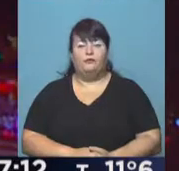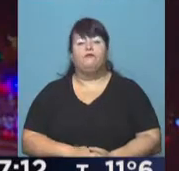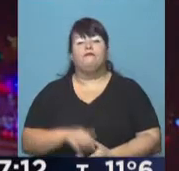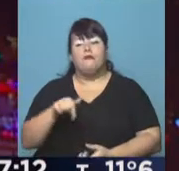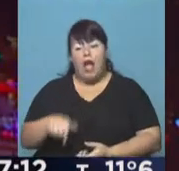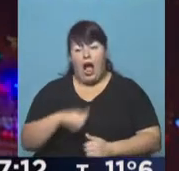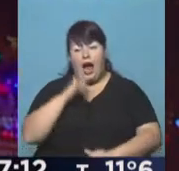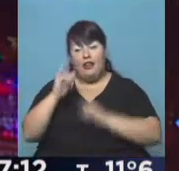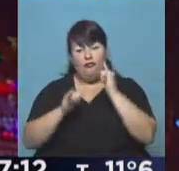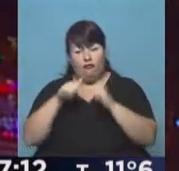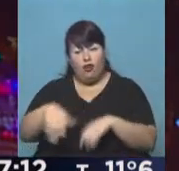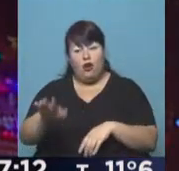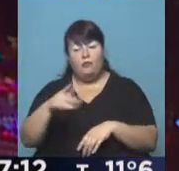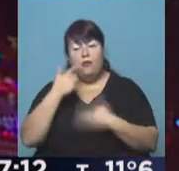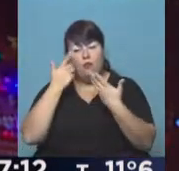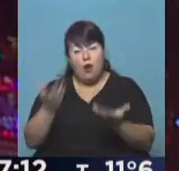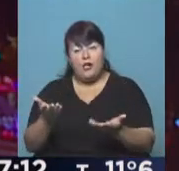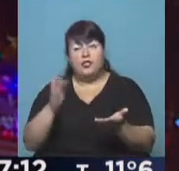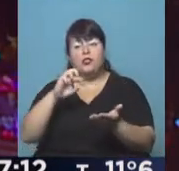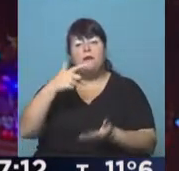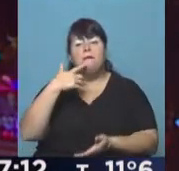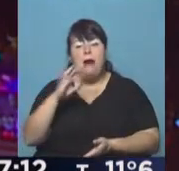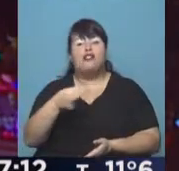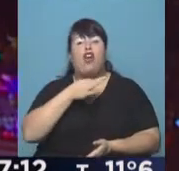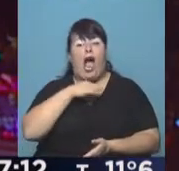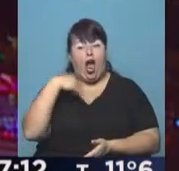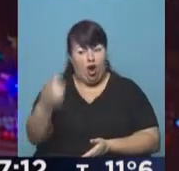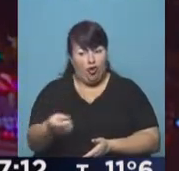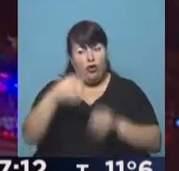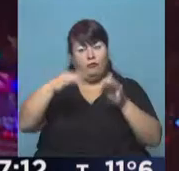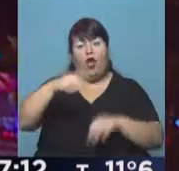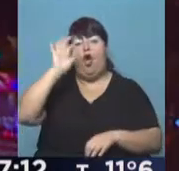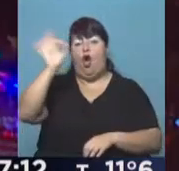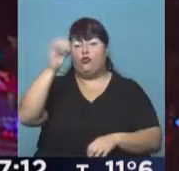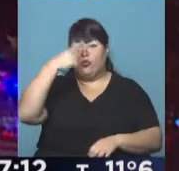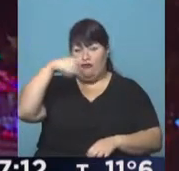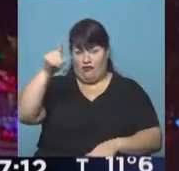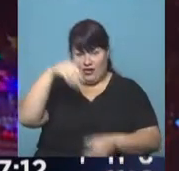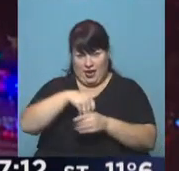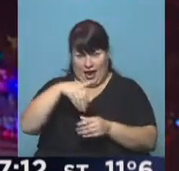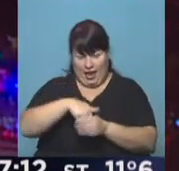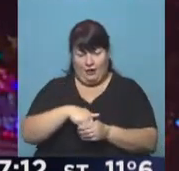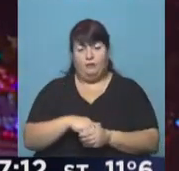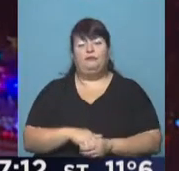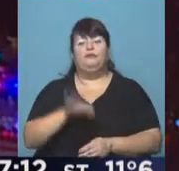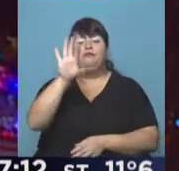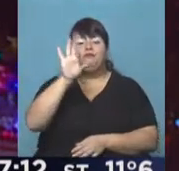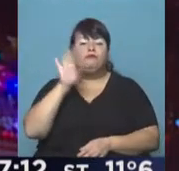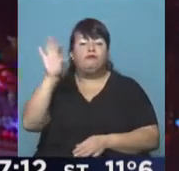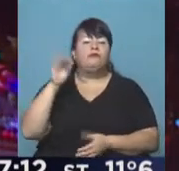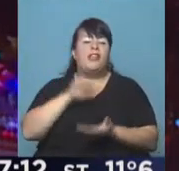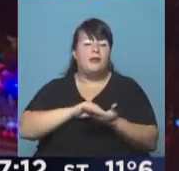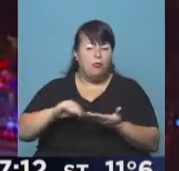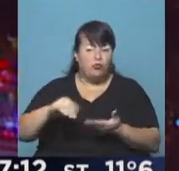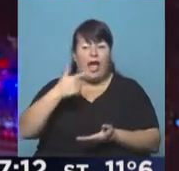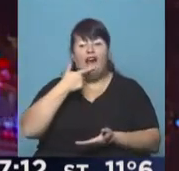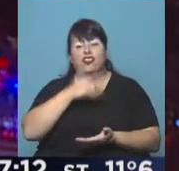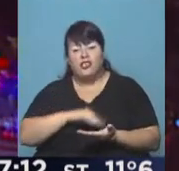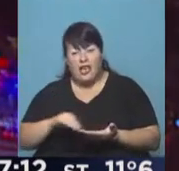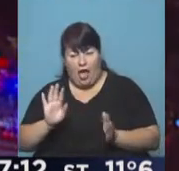Vamos en este informe que ya estamos compartiendo de las PASO en el mes de agosto. En octubre, claro, la elección donde estarán eligiendo a los próximos diputados